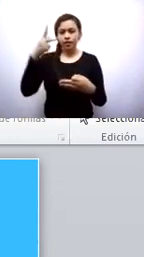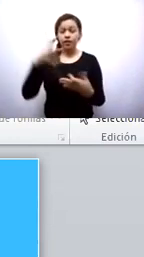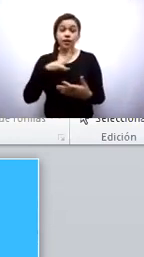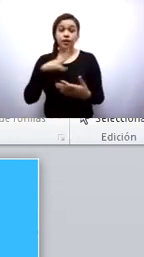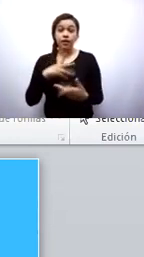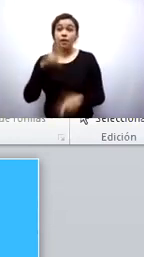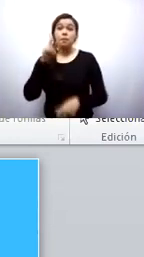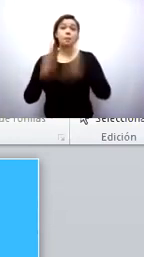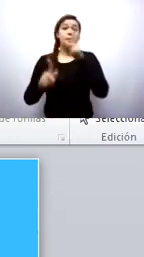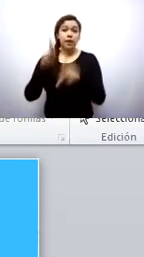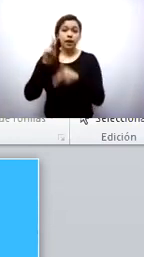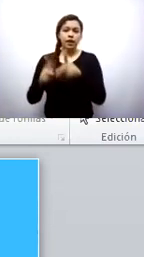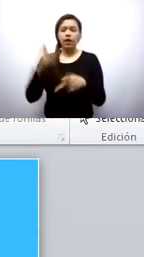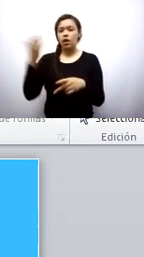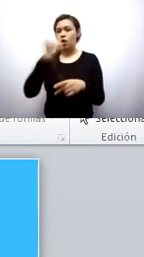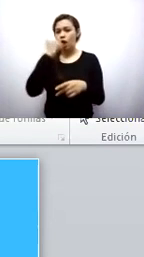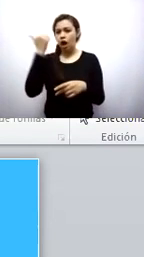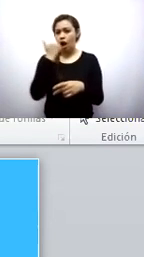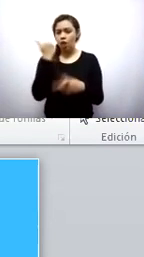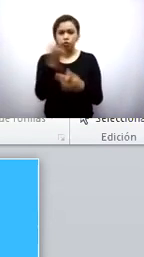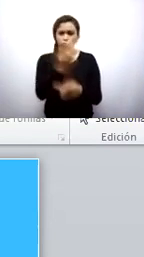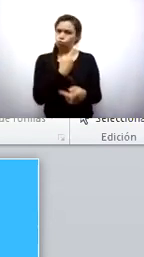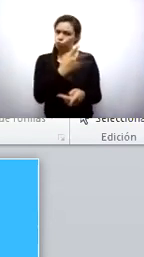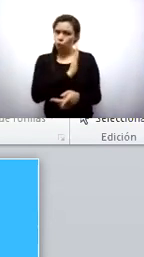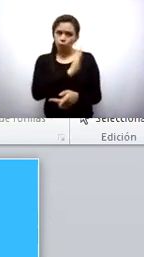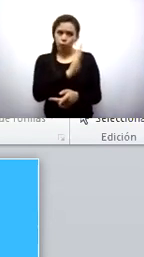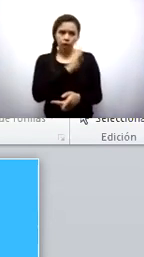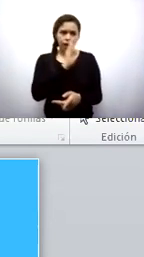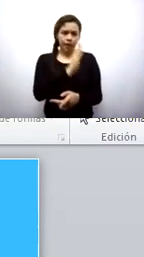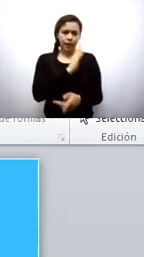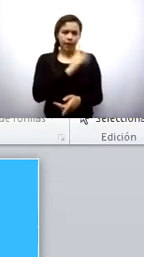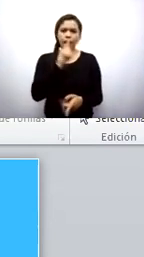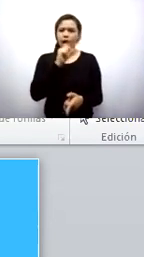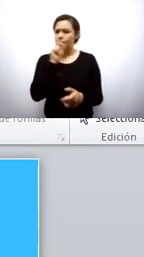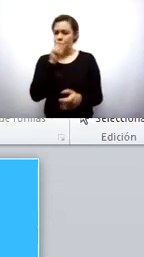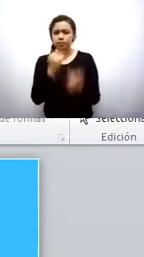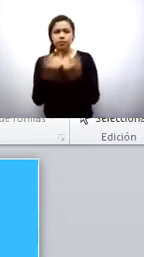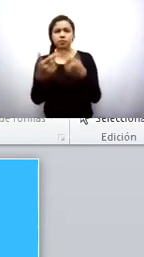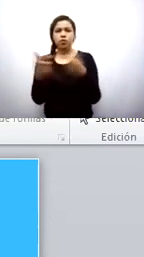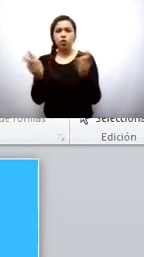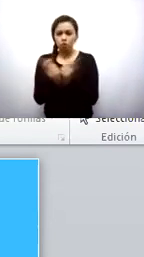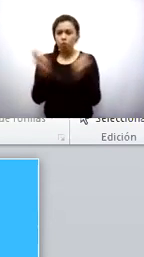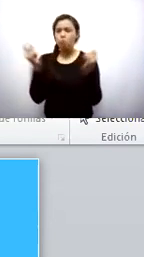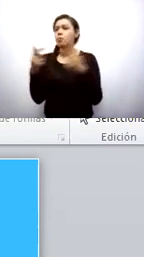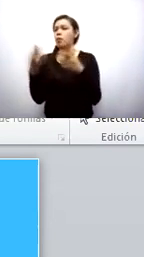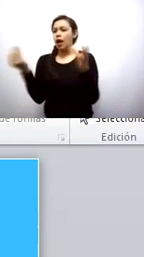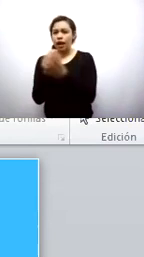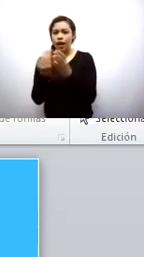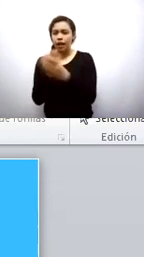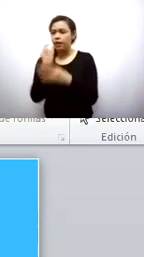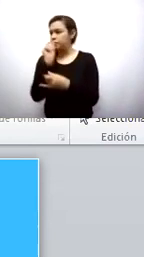hablar con tu alumno de manera privada, aunque estés en el mismo grupo, aunque estés en la misma clase, tal cual lo hacíamos nosotros,